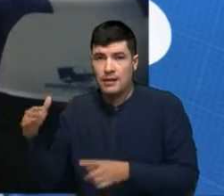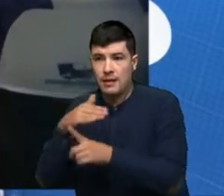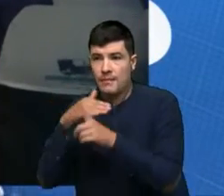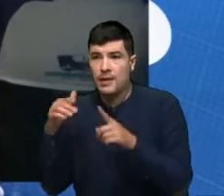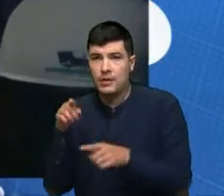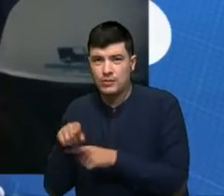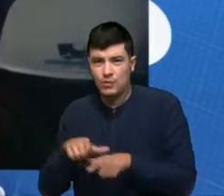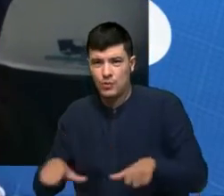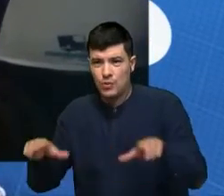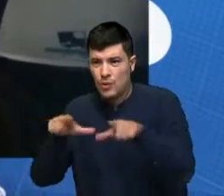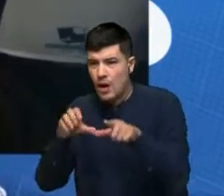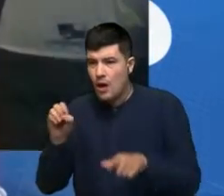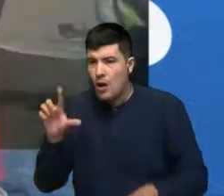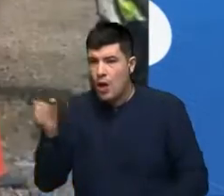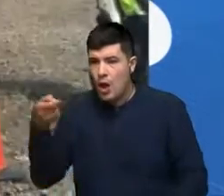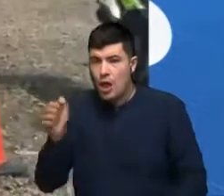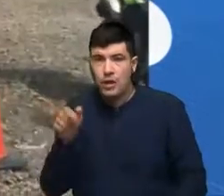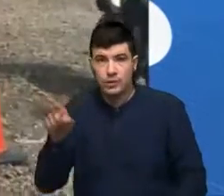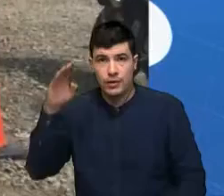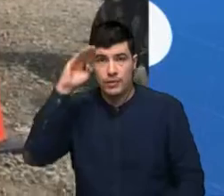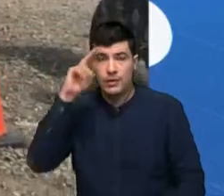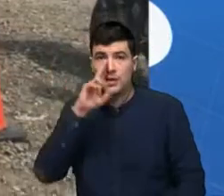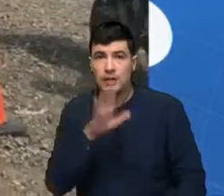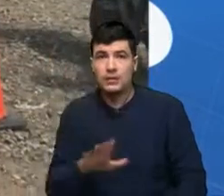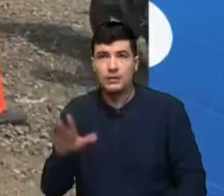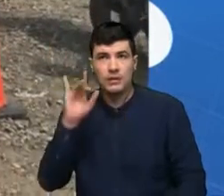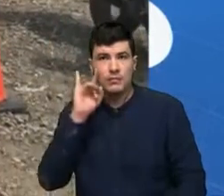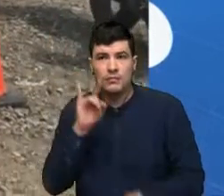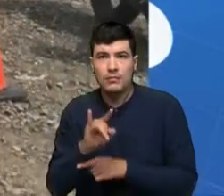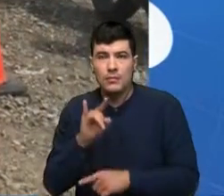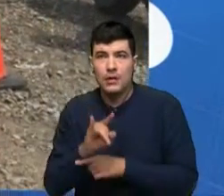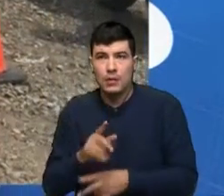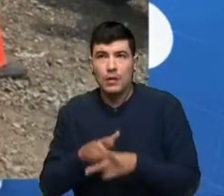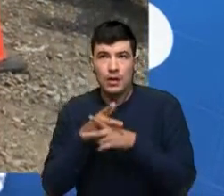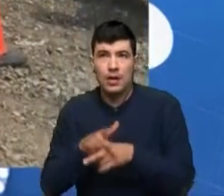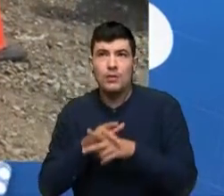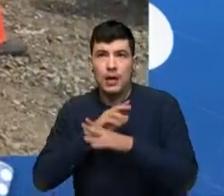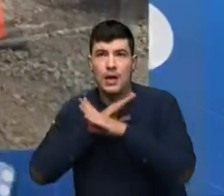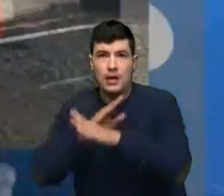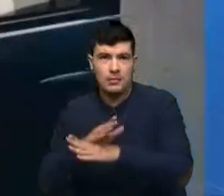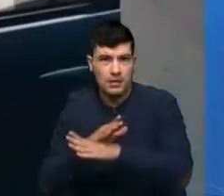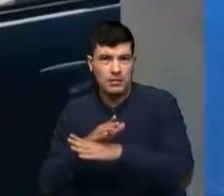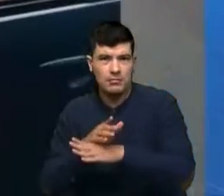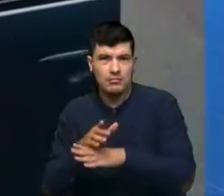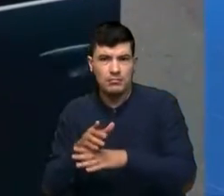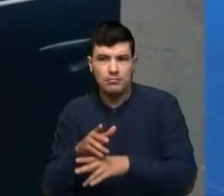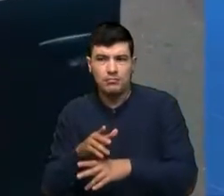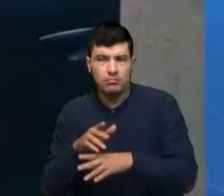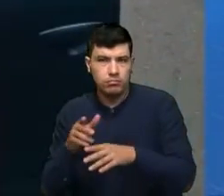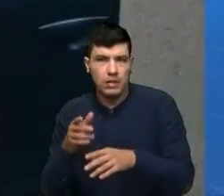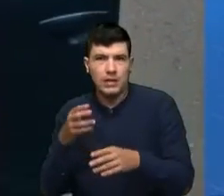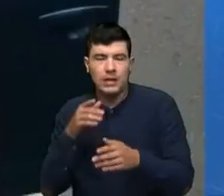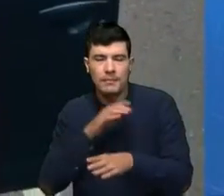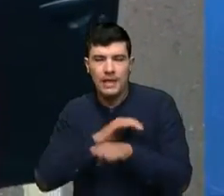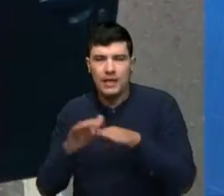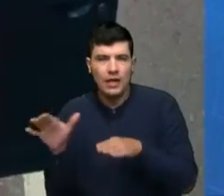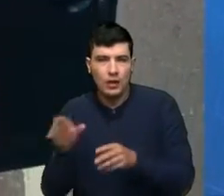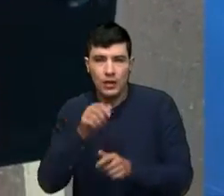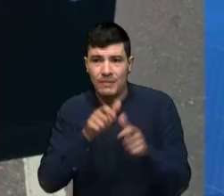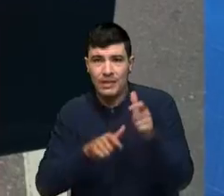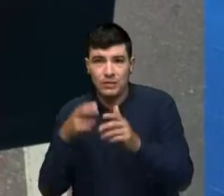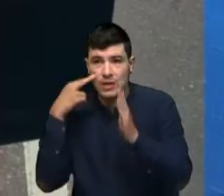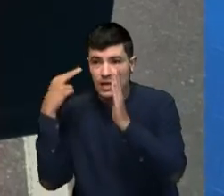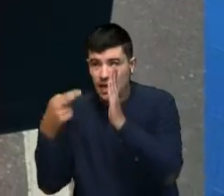olga la policía de tránsito realizó operativos de prevención vial allí se invitó a los conductores a revisar sus vehículos antes de